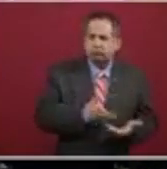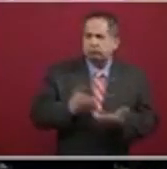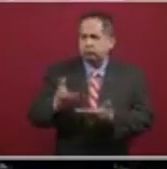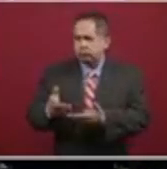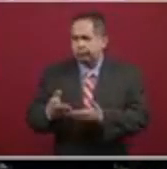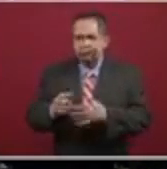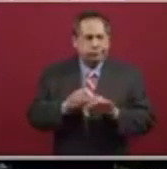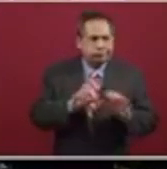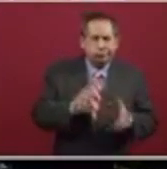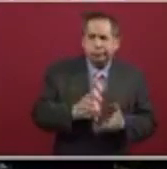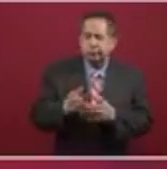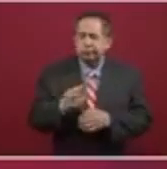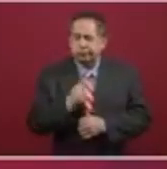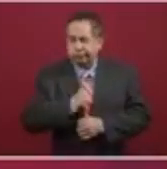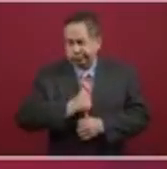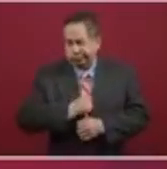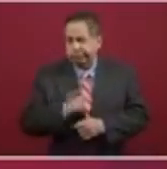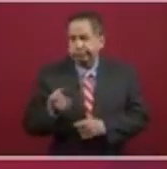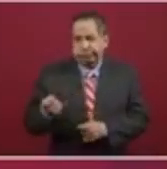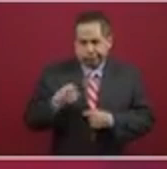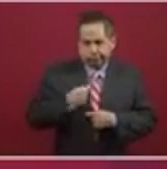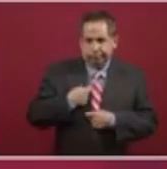ayúdame para que me den un contrato.